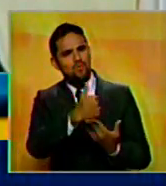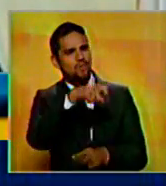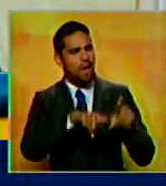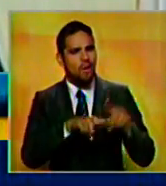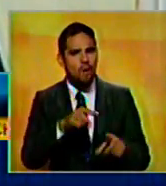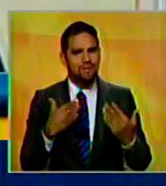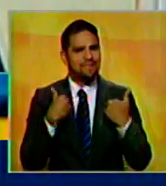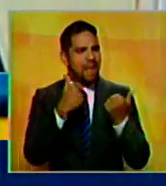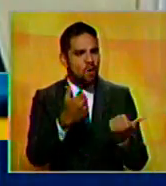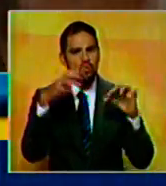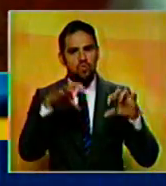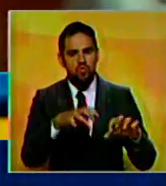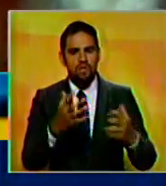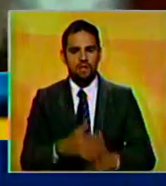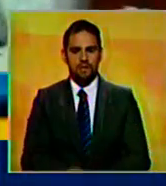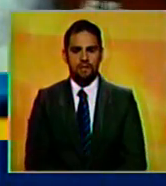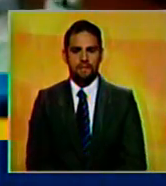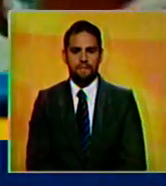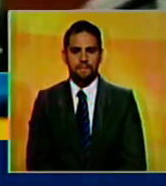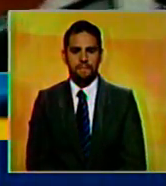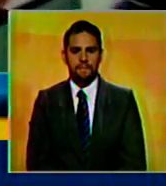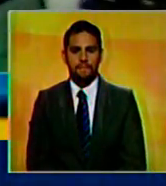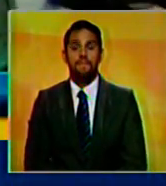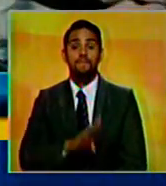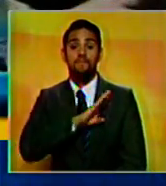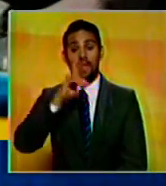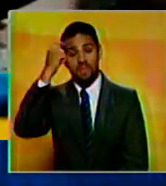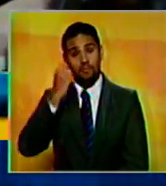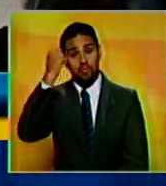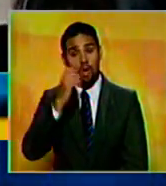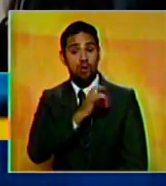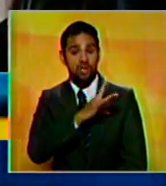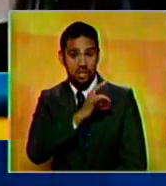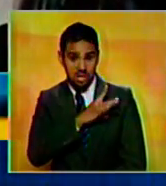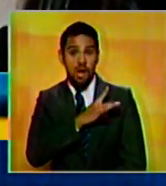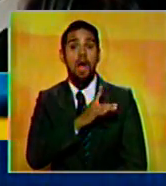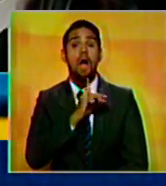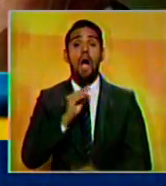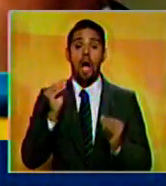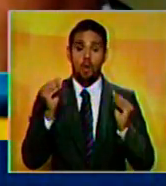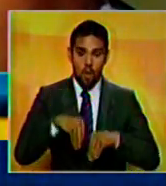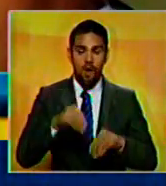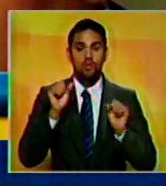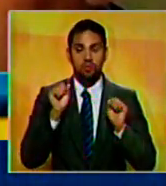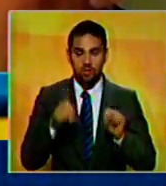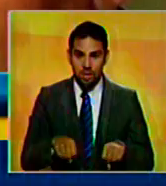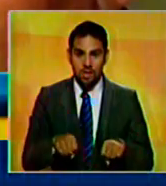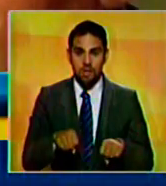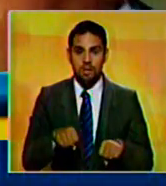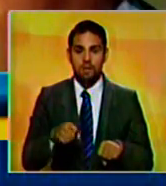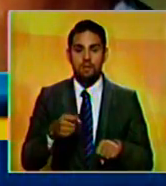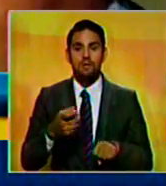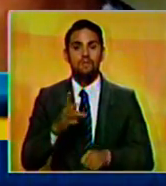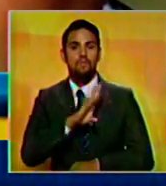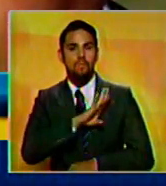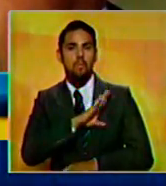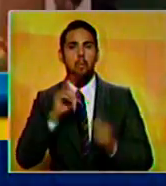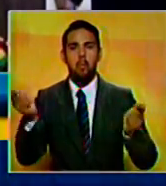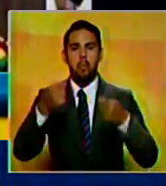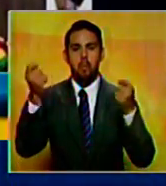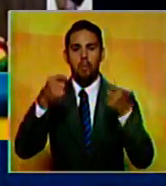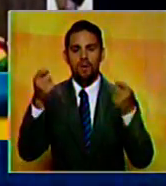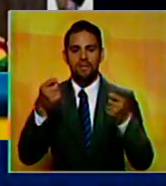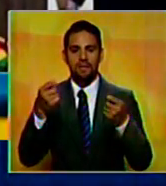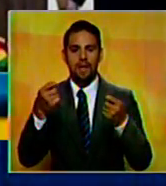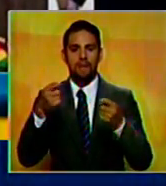salud. El Senado chileno aprobó un proyecto de acuerdo en el que rechaza de forma categórica el uso propagandístico de la